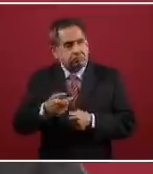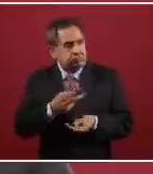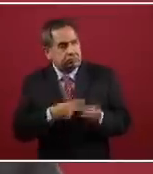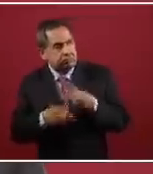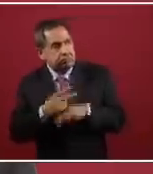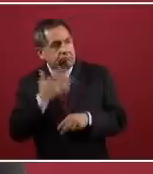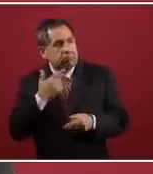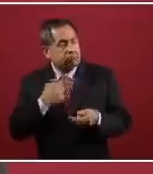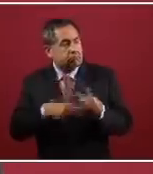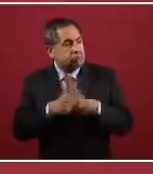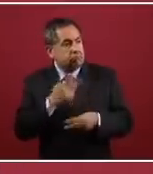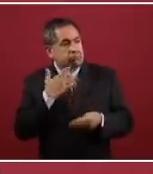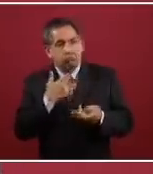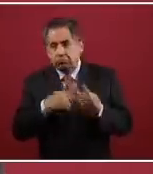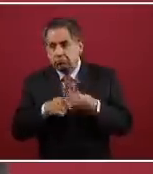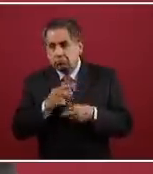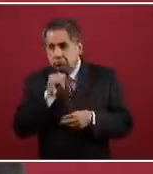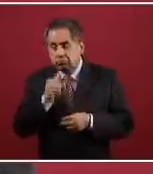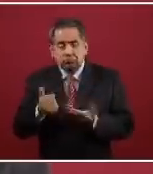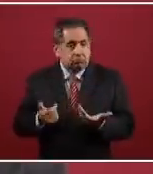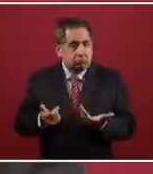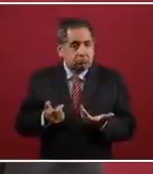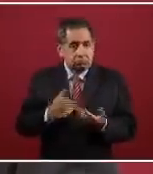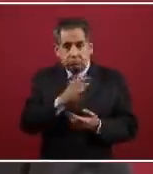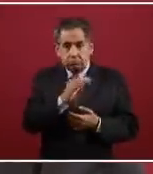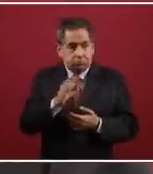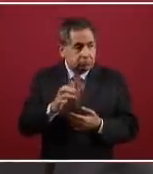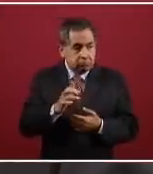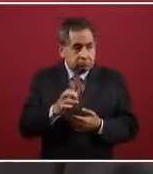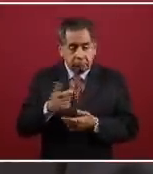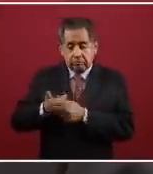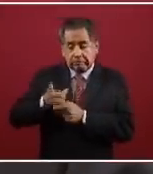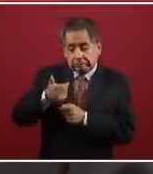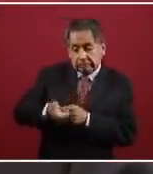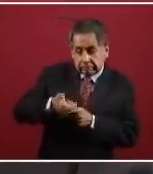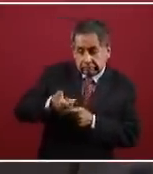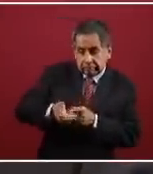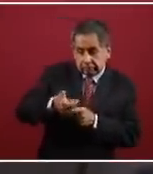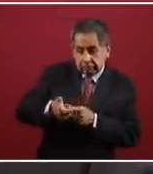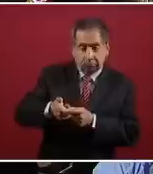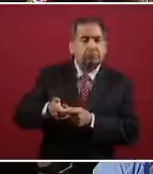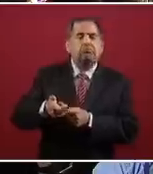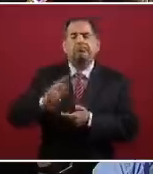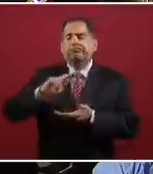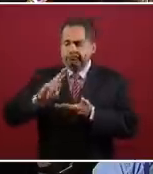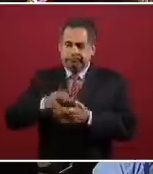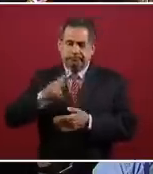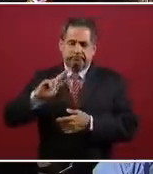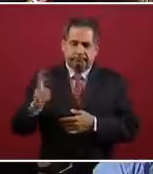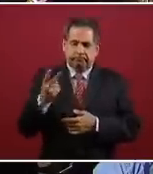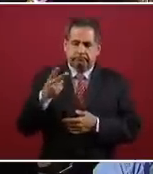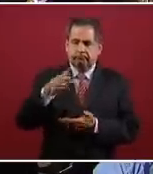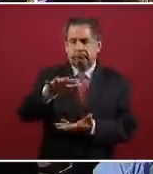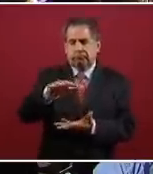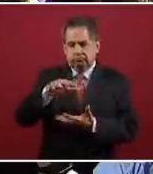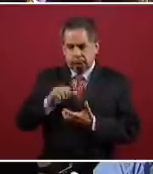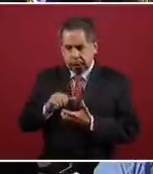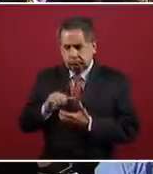gas a la CFE, todo lo pagado en esos casos de fuerza mayor